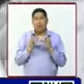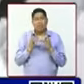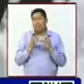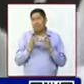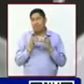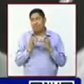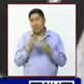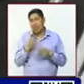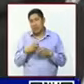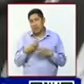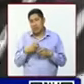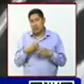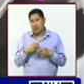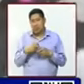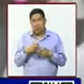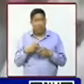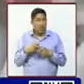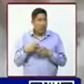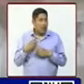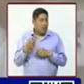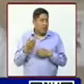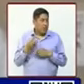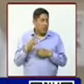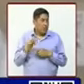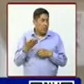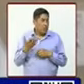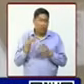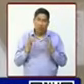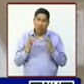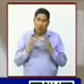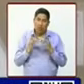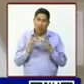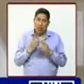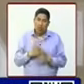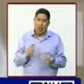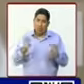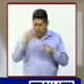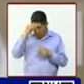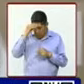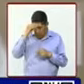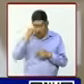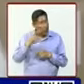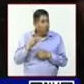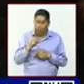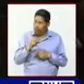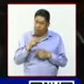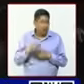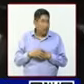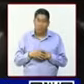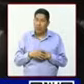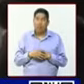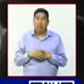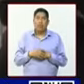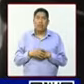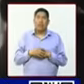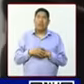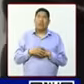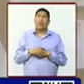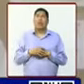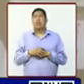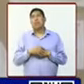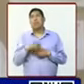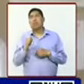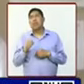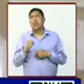tenemos, ¿no? En sí, en todo el hospital. Y no hay una cama disponible para varones en este momento, ¿no? En